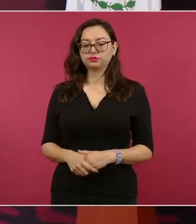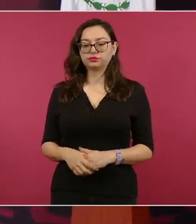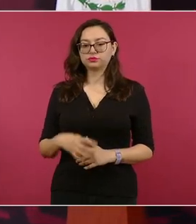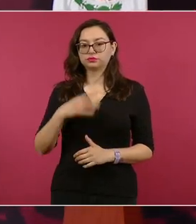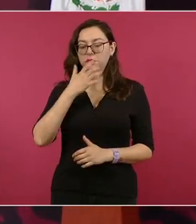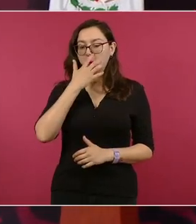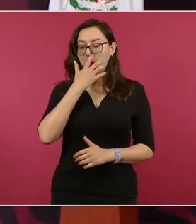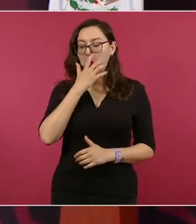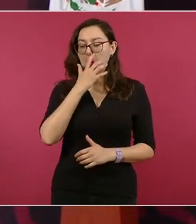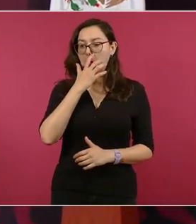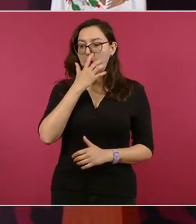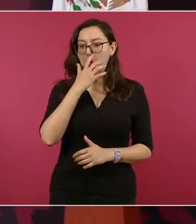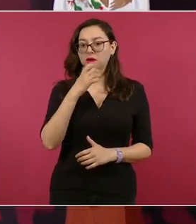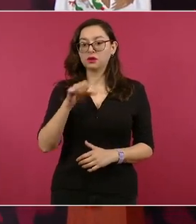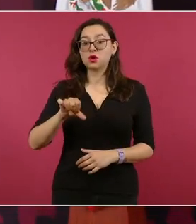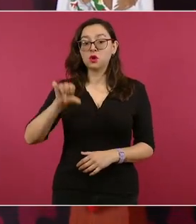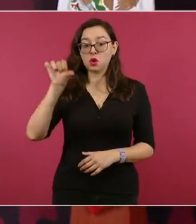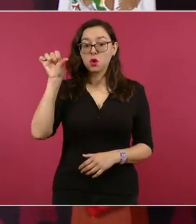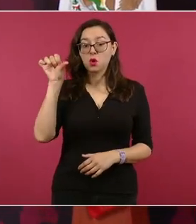ante la Corte